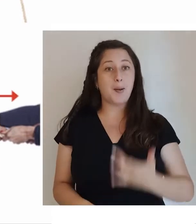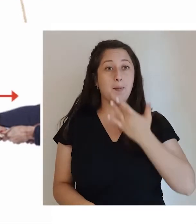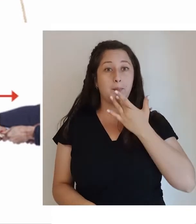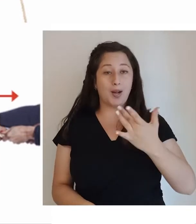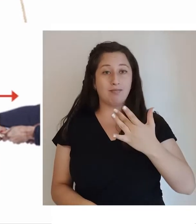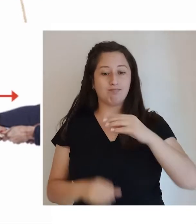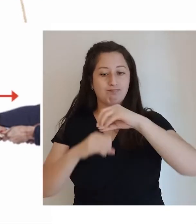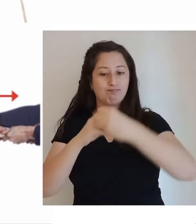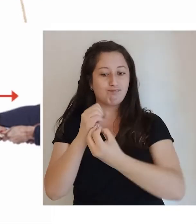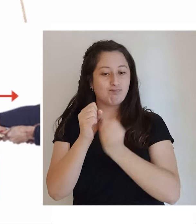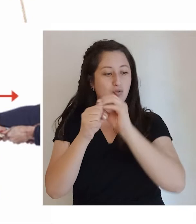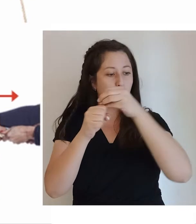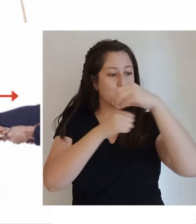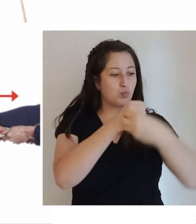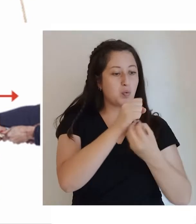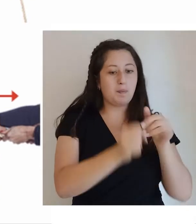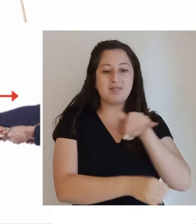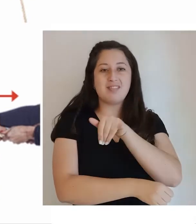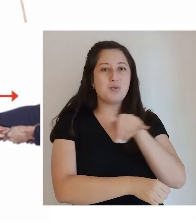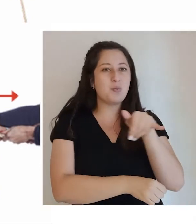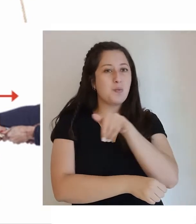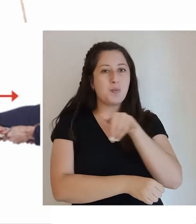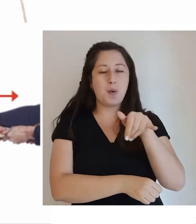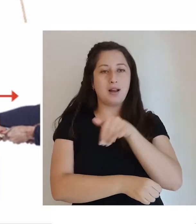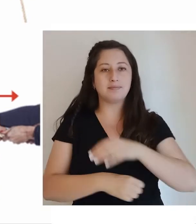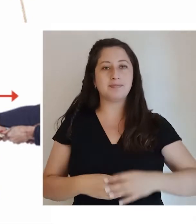que ambos átomos son del mismo tipo.